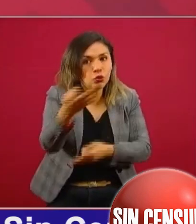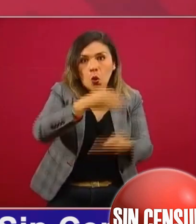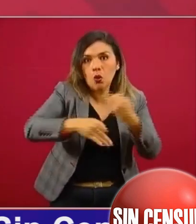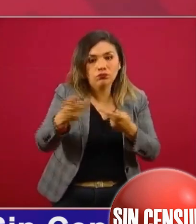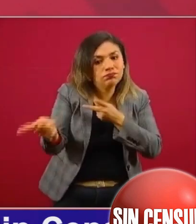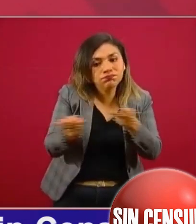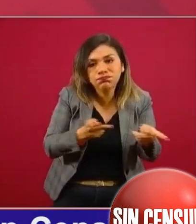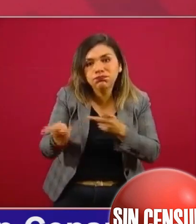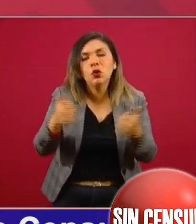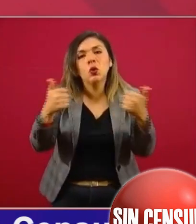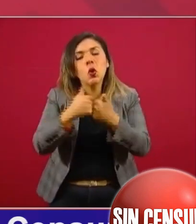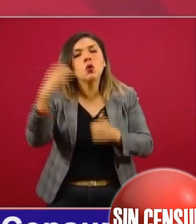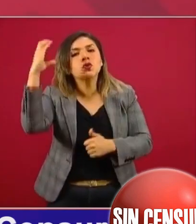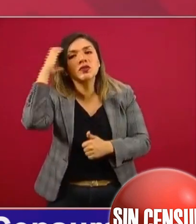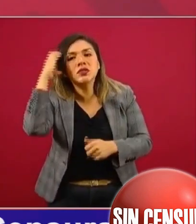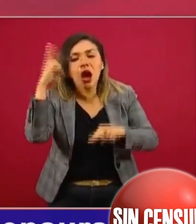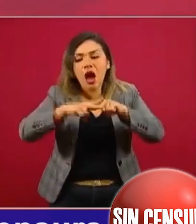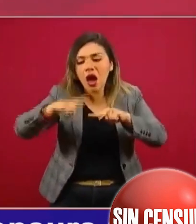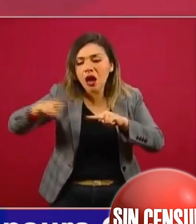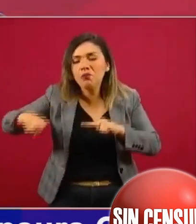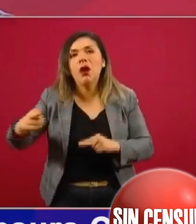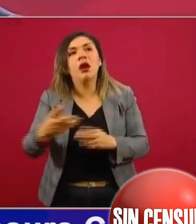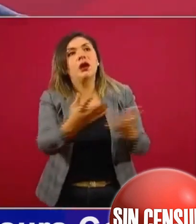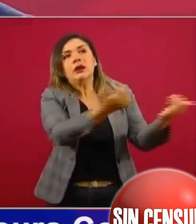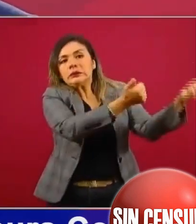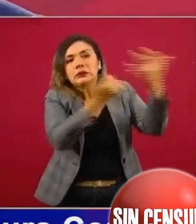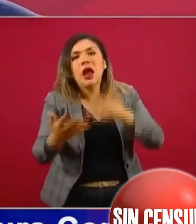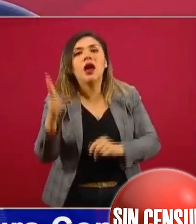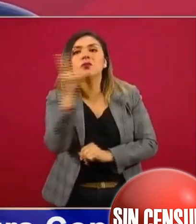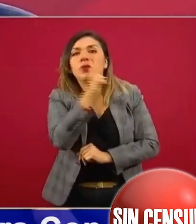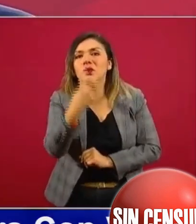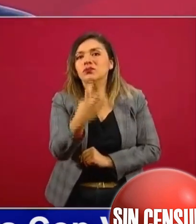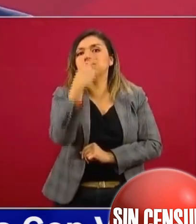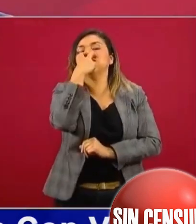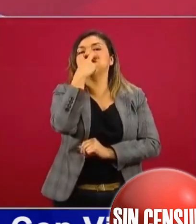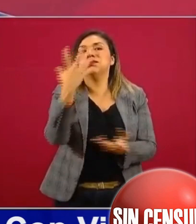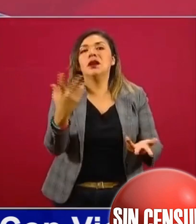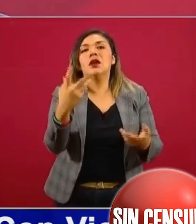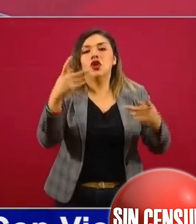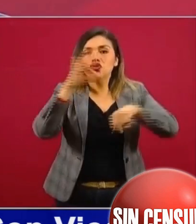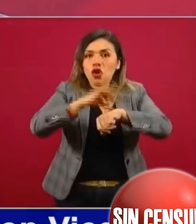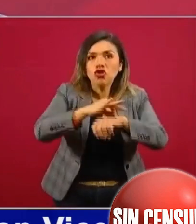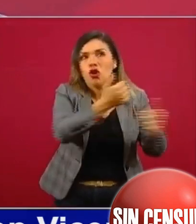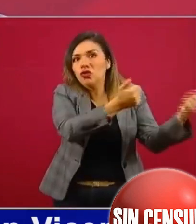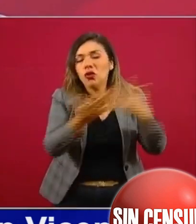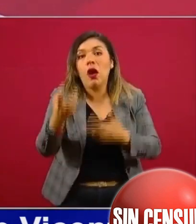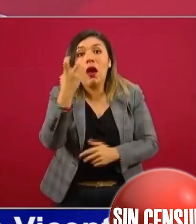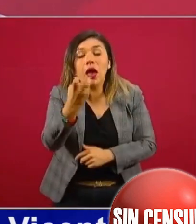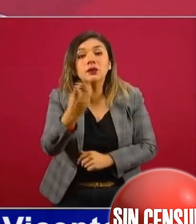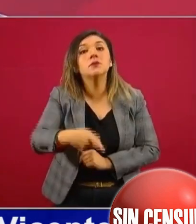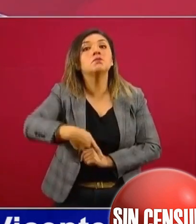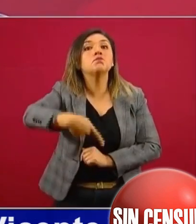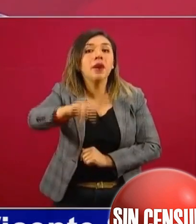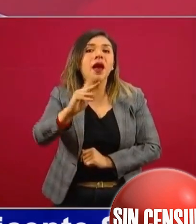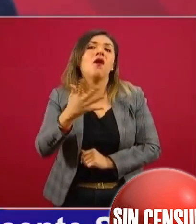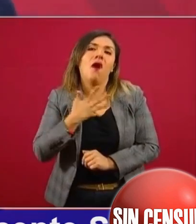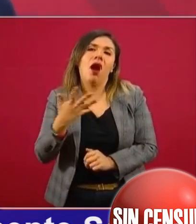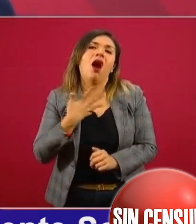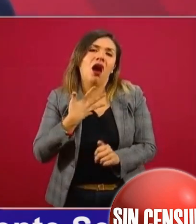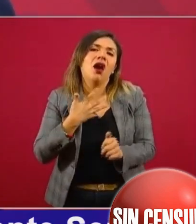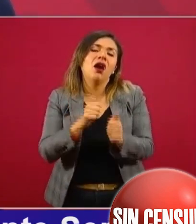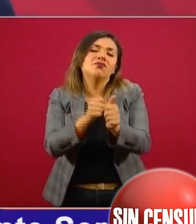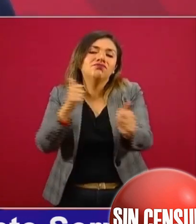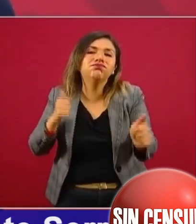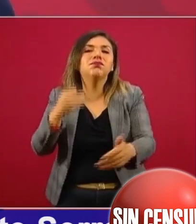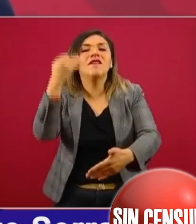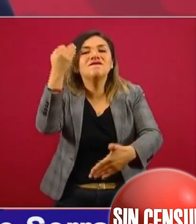tener las camas, conseguir los ventiladores, los especialistas, pero traemos un déficit de